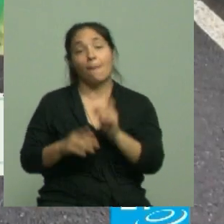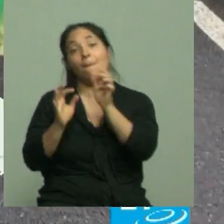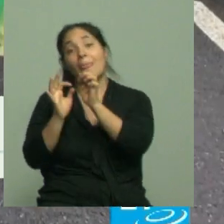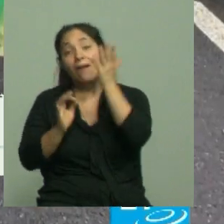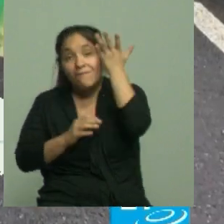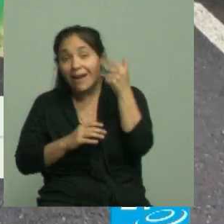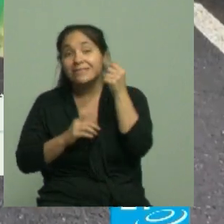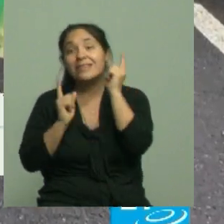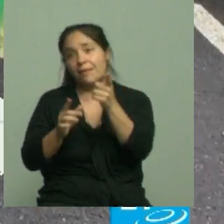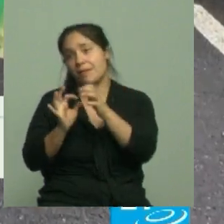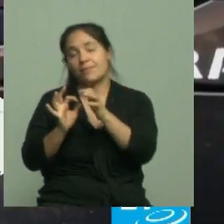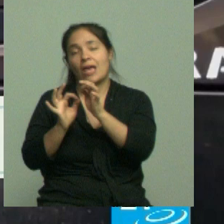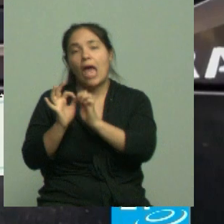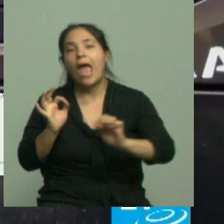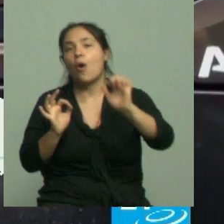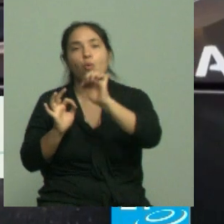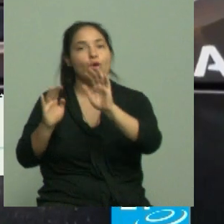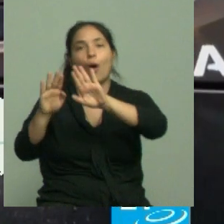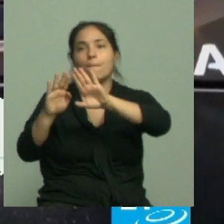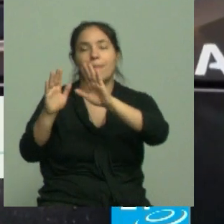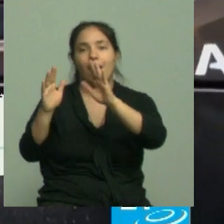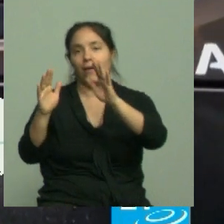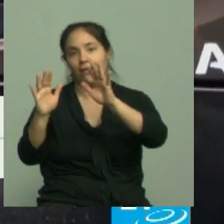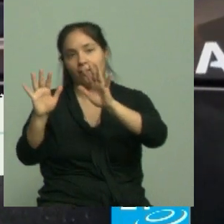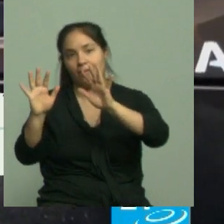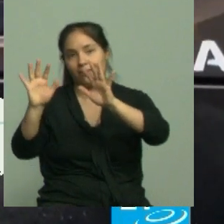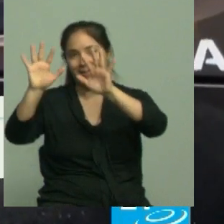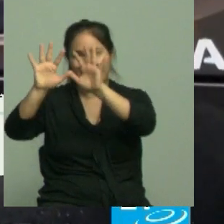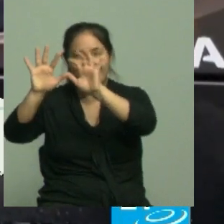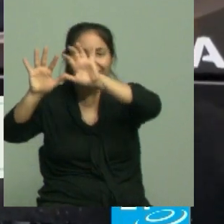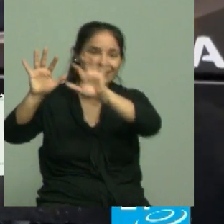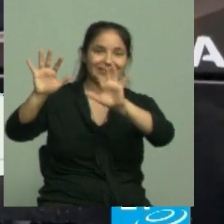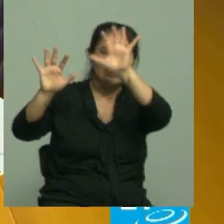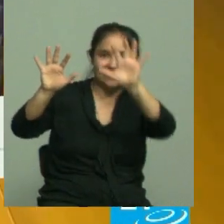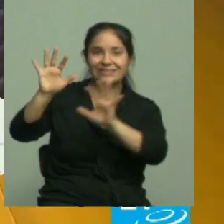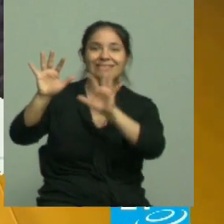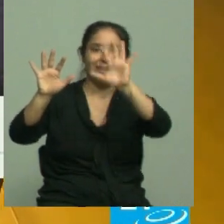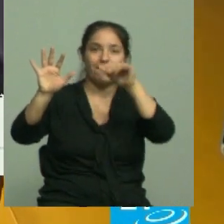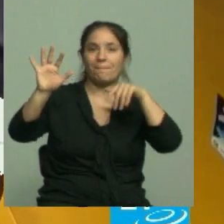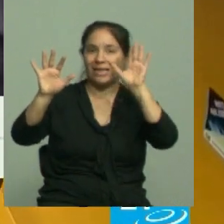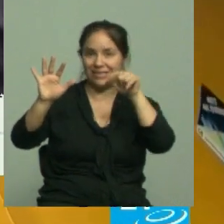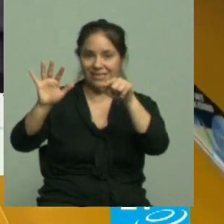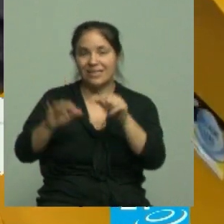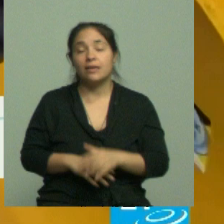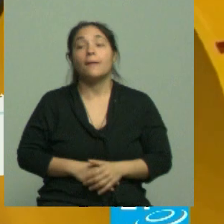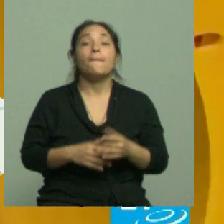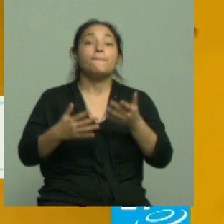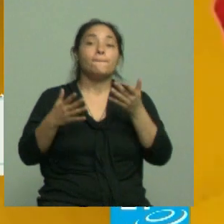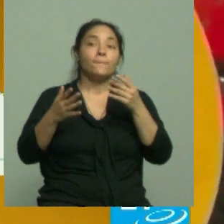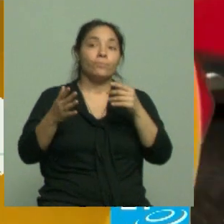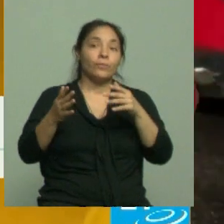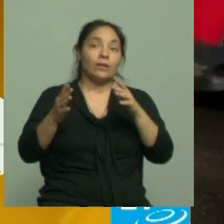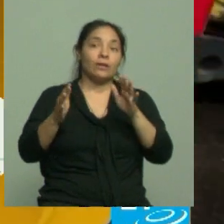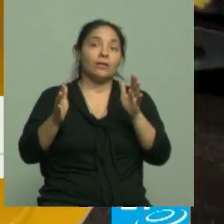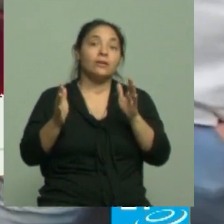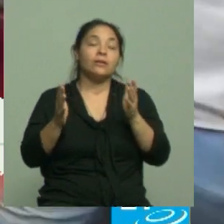duda, sin duda. Y es por eso que es bastante complejo. Hay voluntades importantes de varios sectores, de hecho creo que el